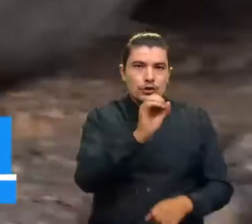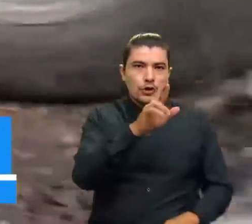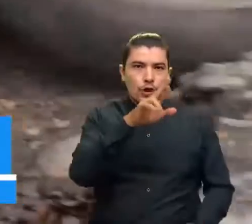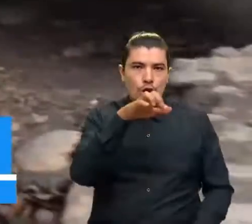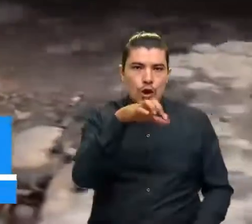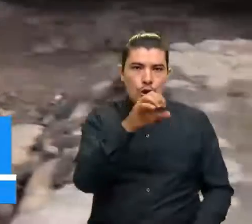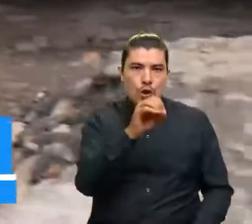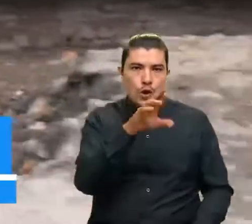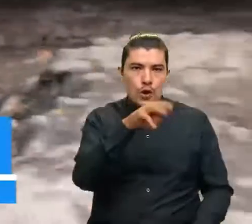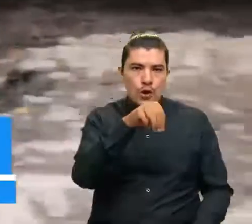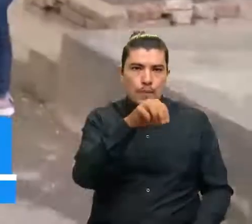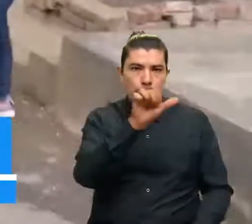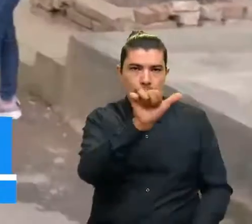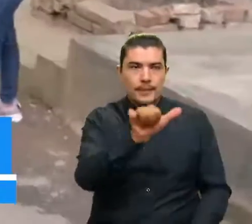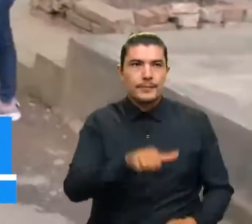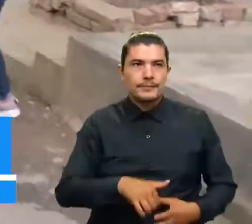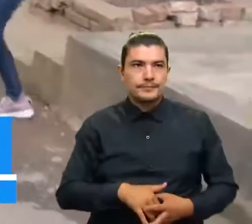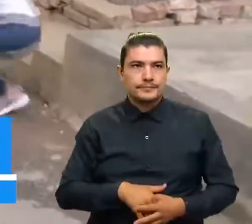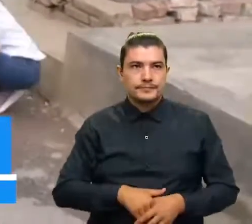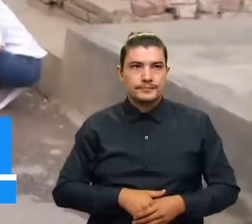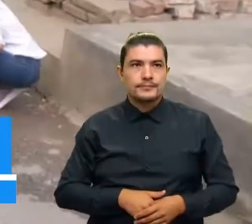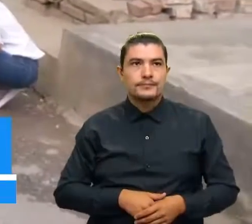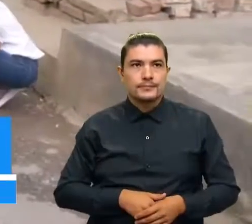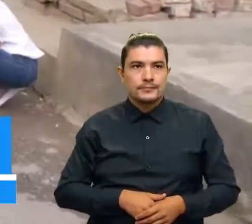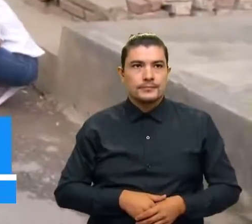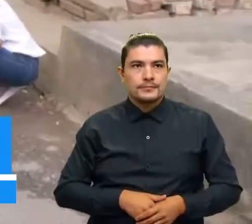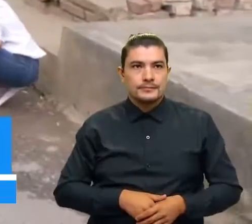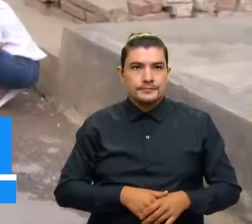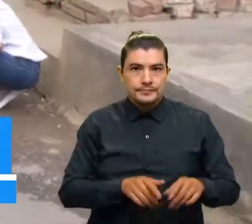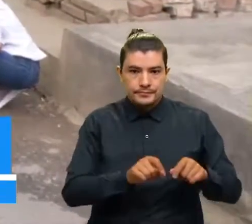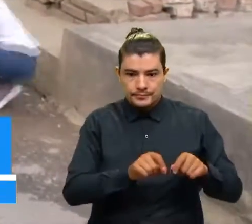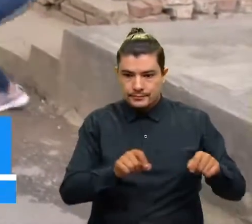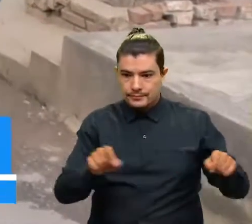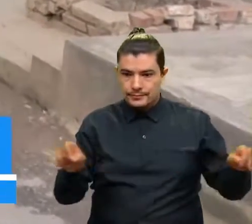en menos de la mitad de la calle la medida